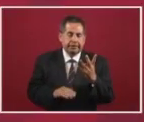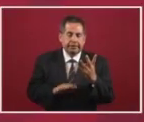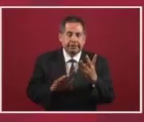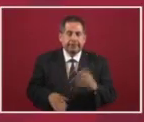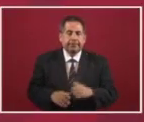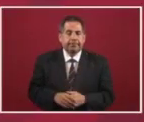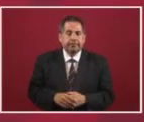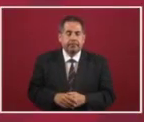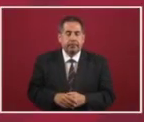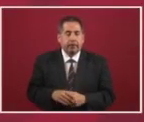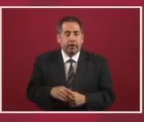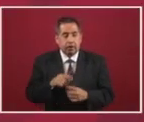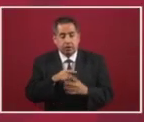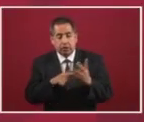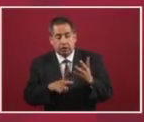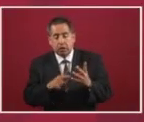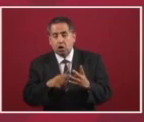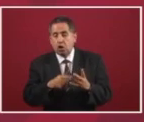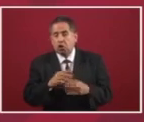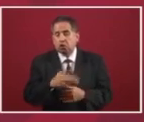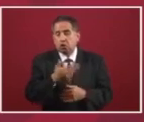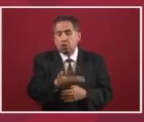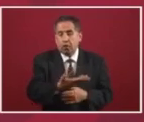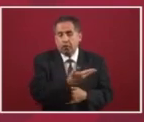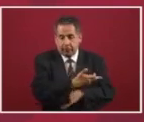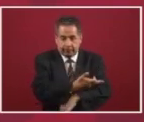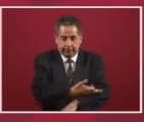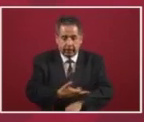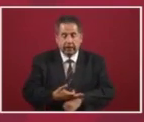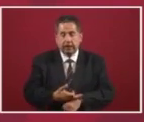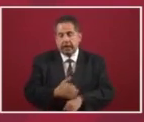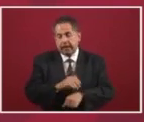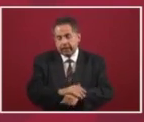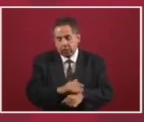a sus familiares, a sus amigos,